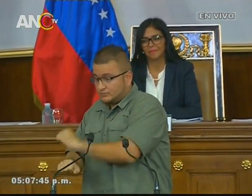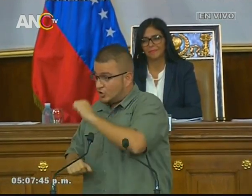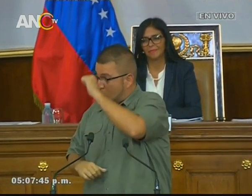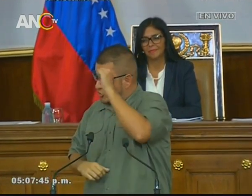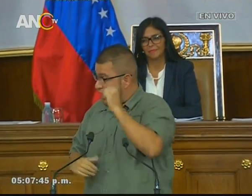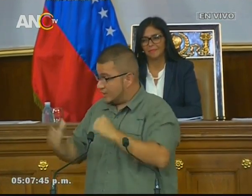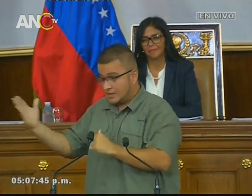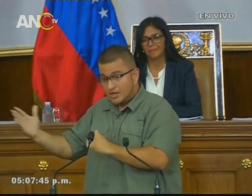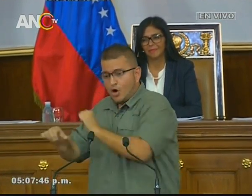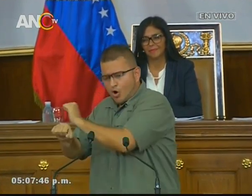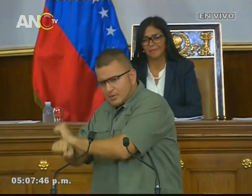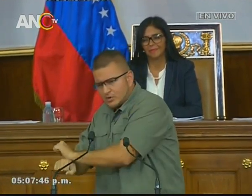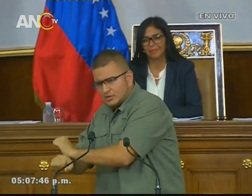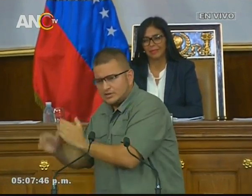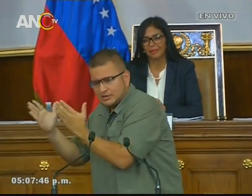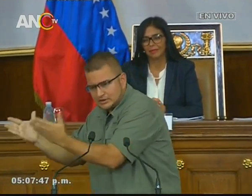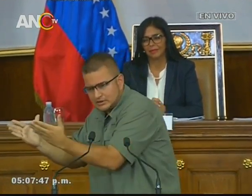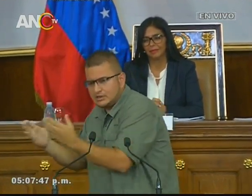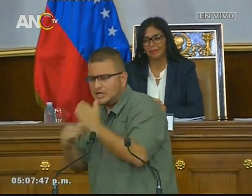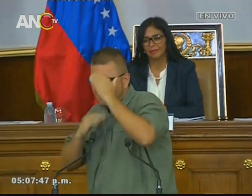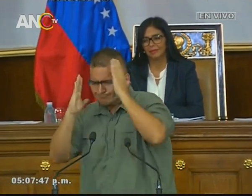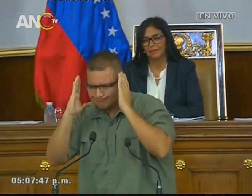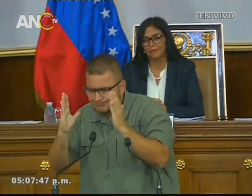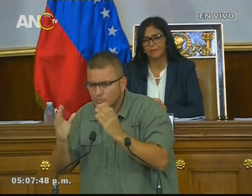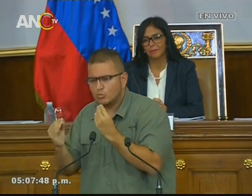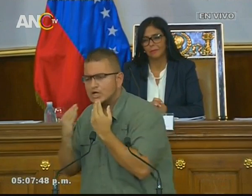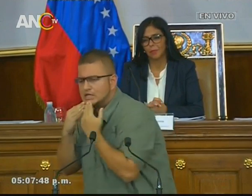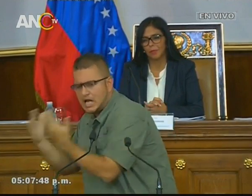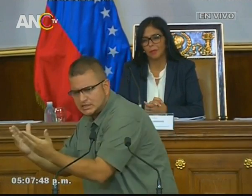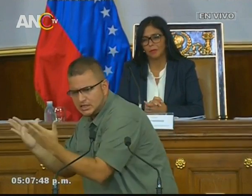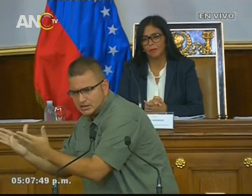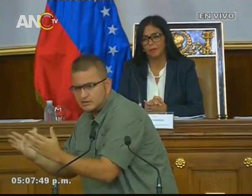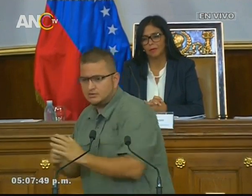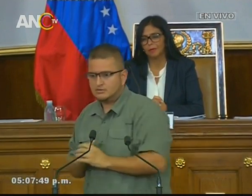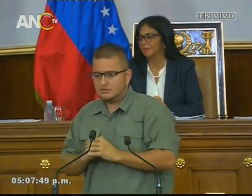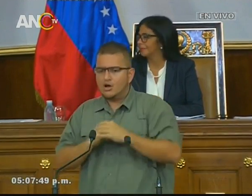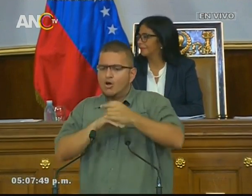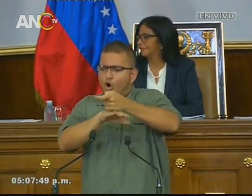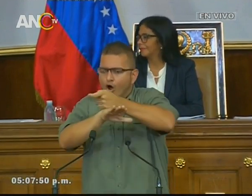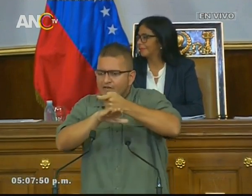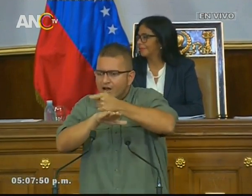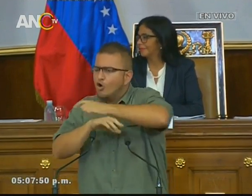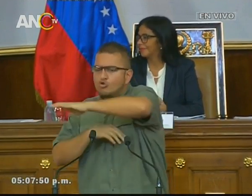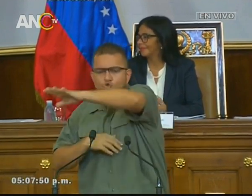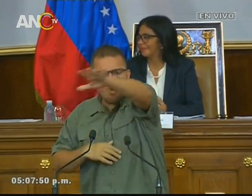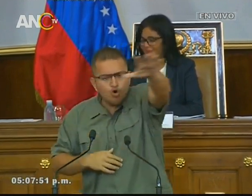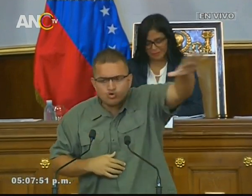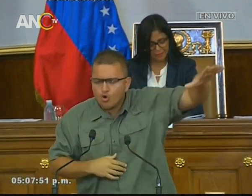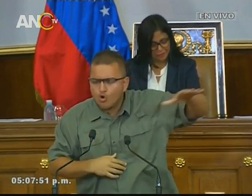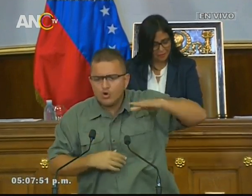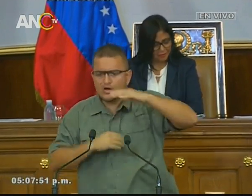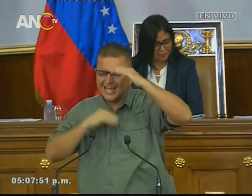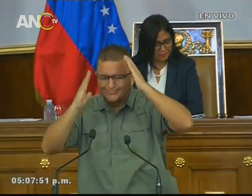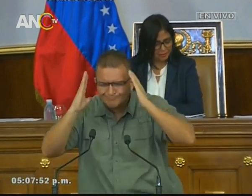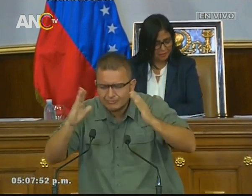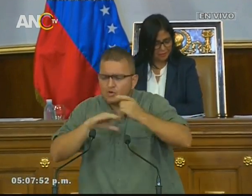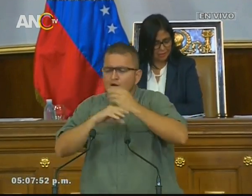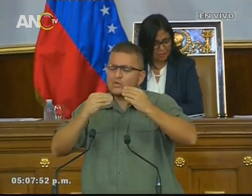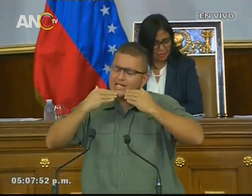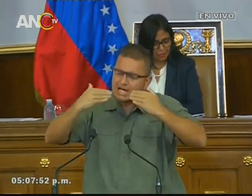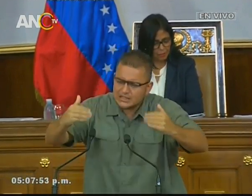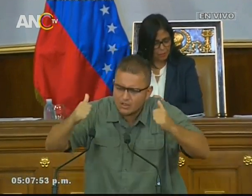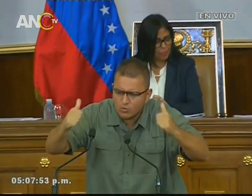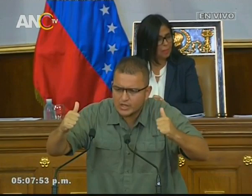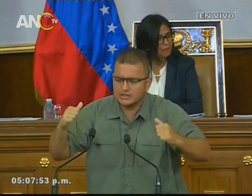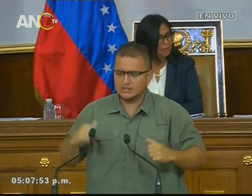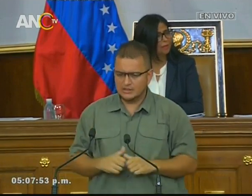espero que se repita esta oportunidad. Gracias a la misión José Gregorio Hernández por todo el apoyo, a CONADIS, al gobierno bolivariano,